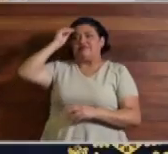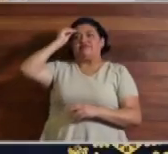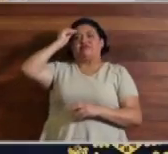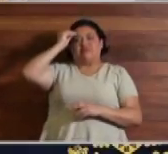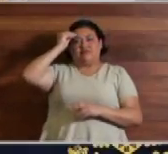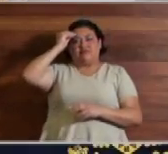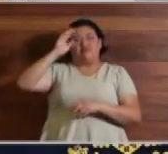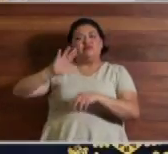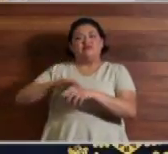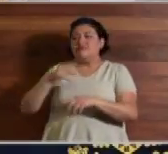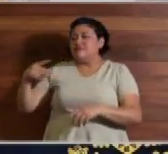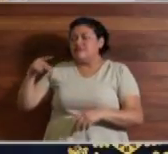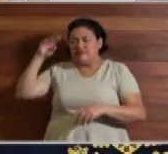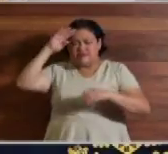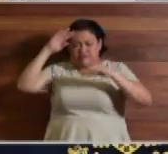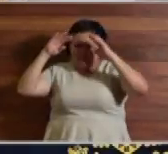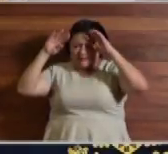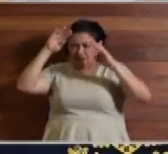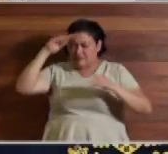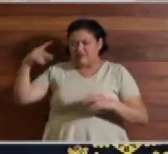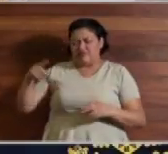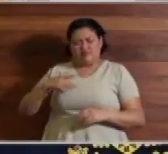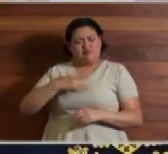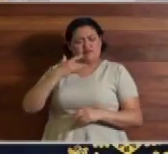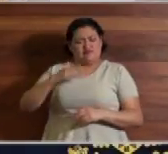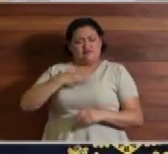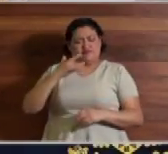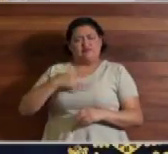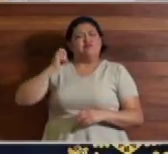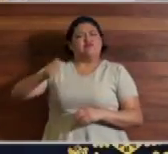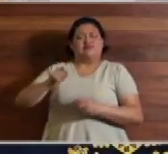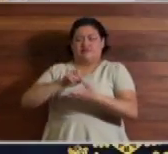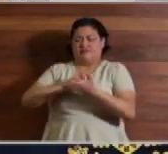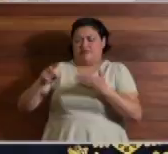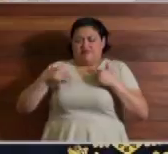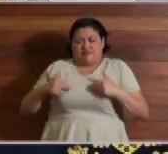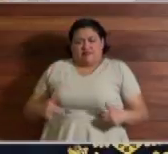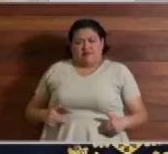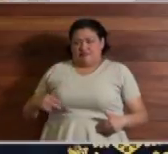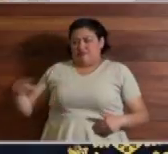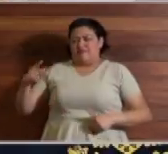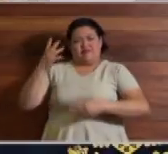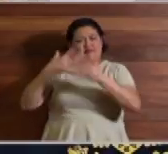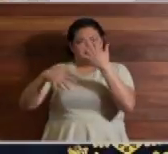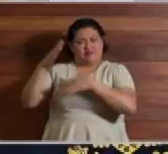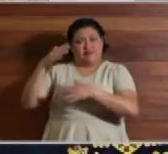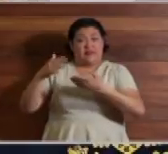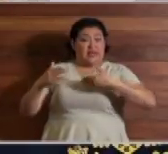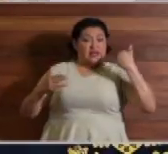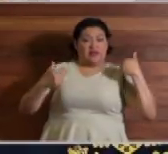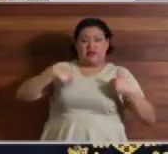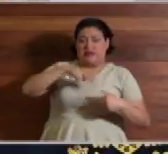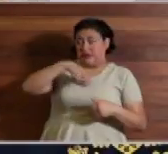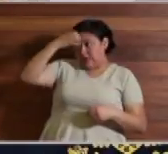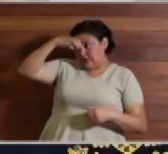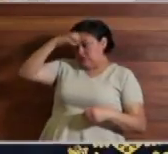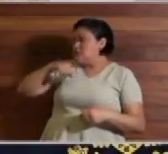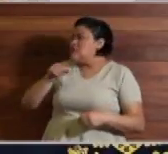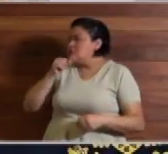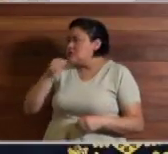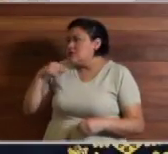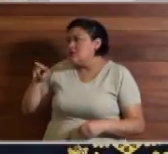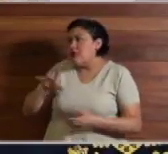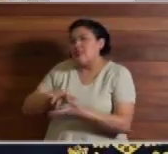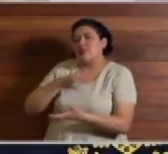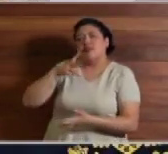una visión distinta que se tiene de los derechos humanos y que no muchos habíamos tenido la oportunidad de